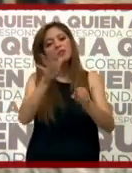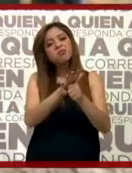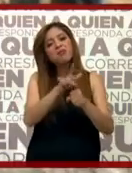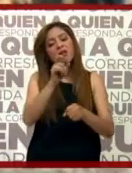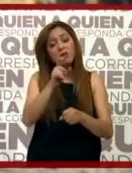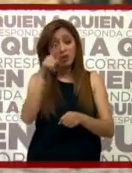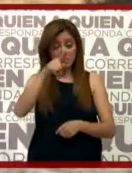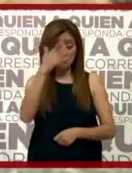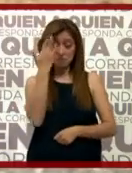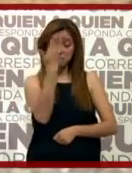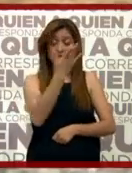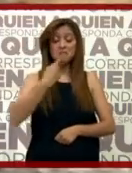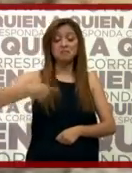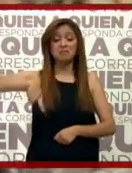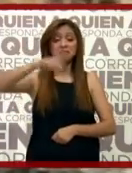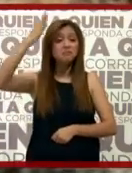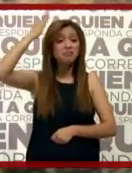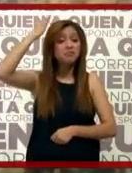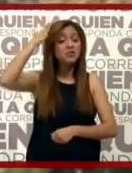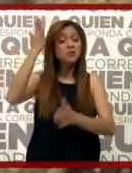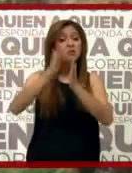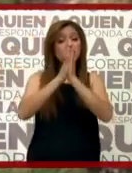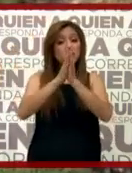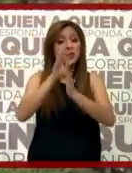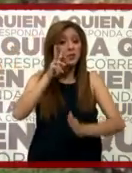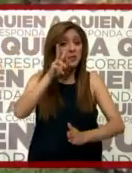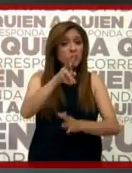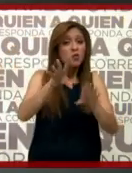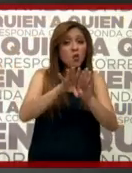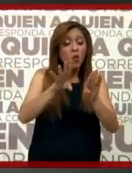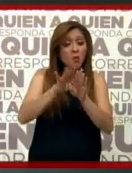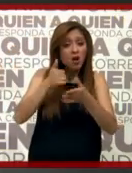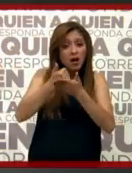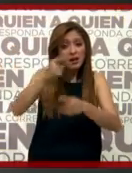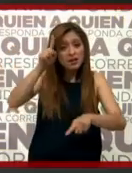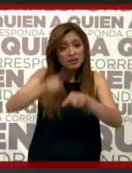que solicitan el apoyo de las autoridades para terminar con este foco de infección y las